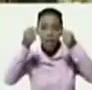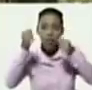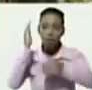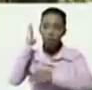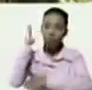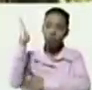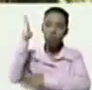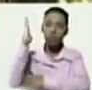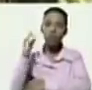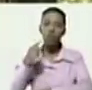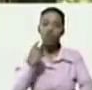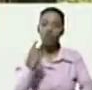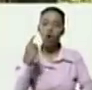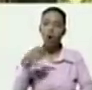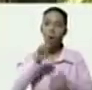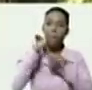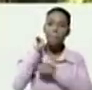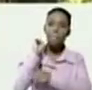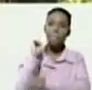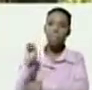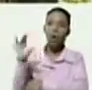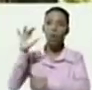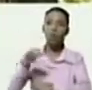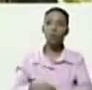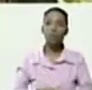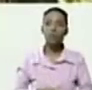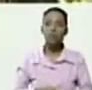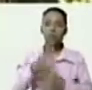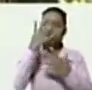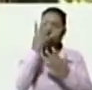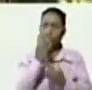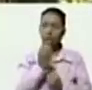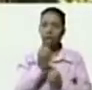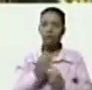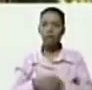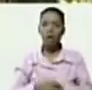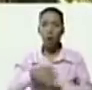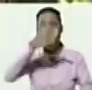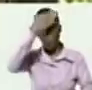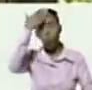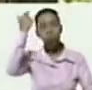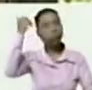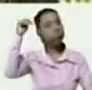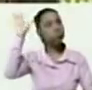Solo, abandonado, triste, olvidado.